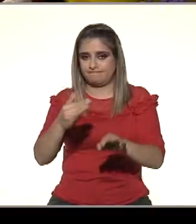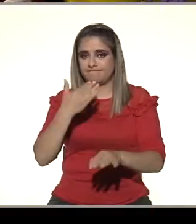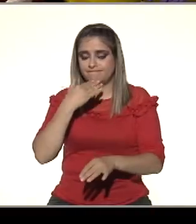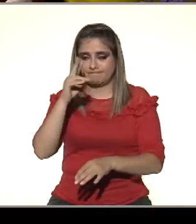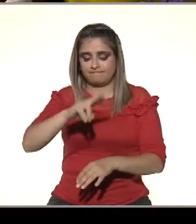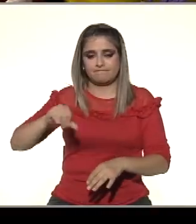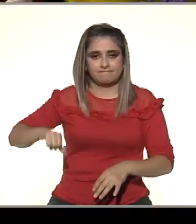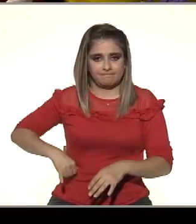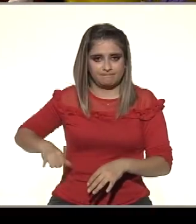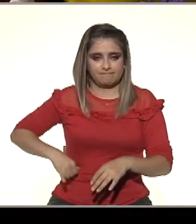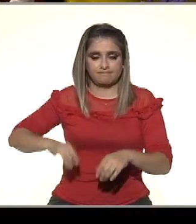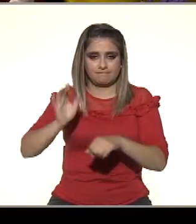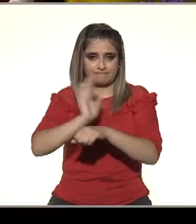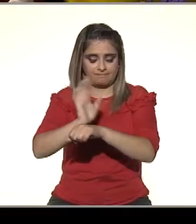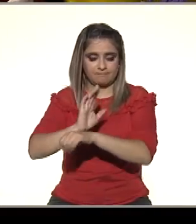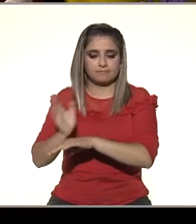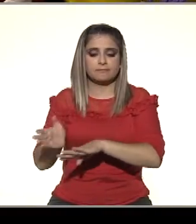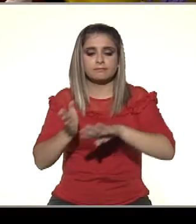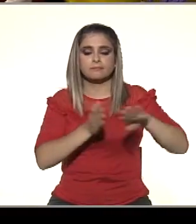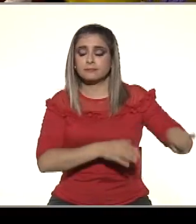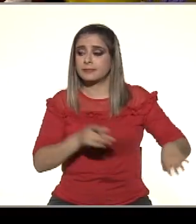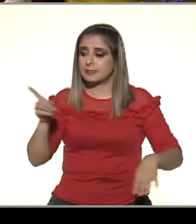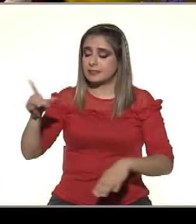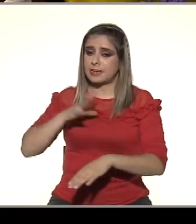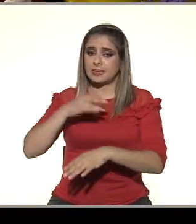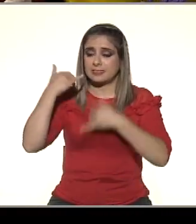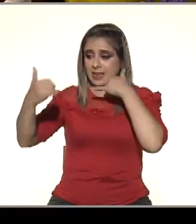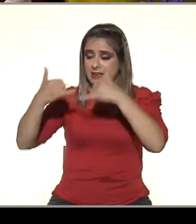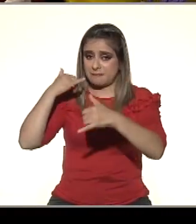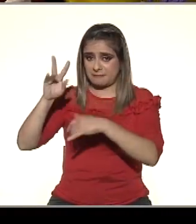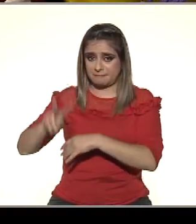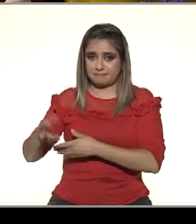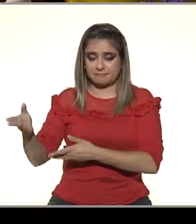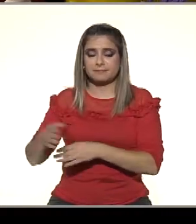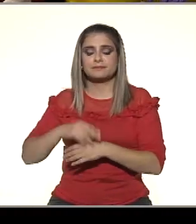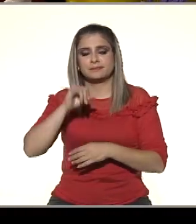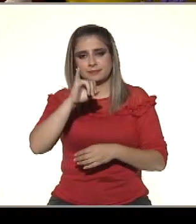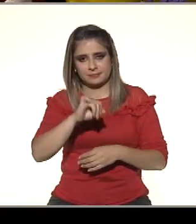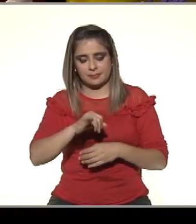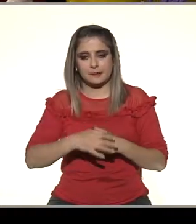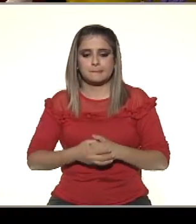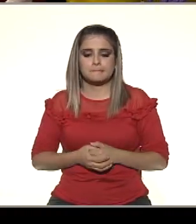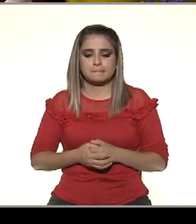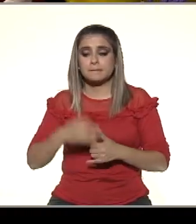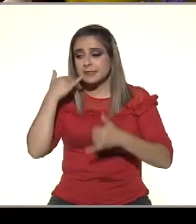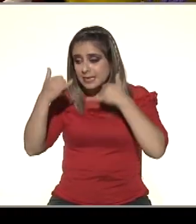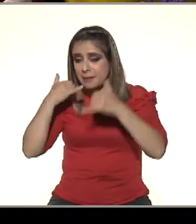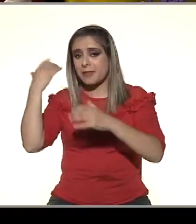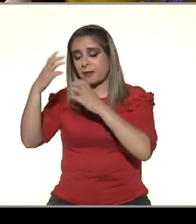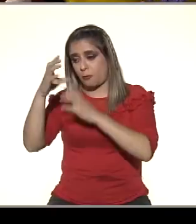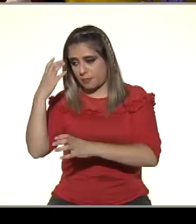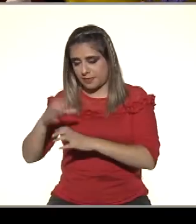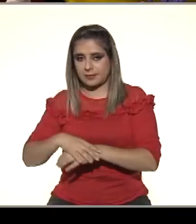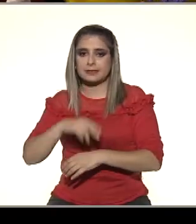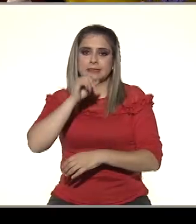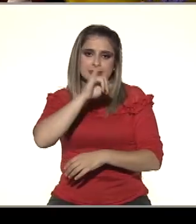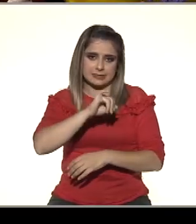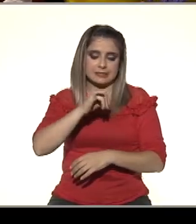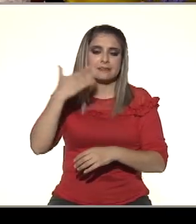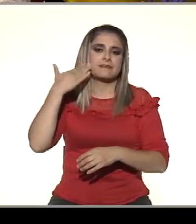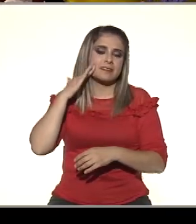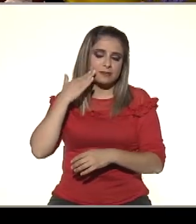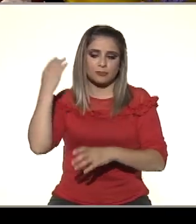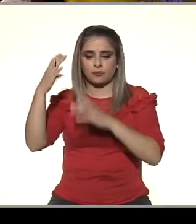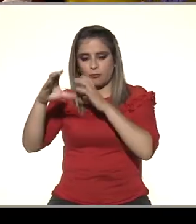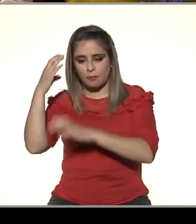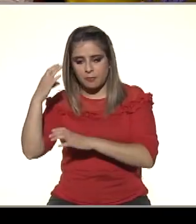muy interesantes películas. Mi Nati, tenemos muchas llamadas. Así es, Marisa, nos dicen... Bueno, llamadas y comentarios. Llamadas y también en Facebook, en